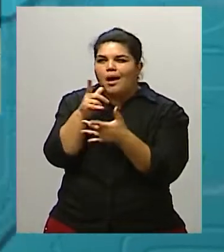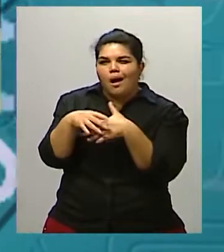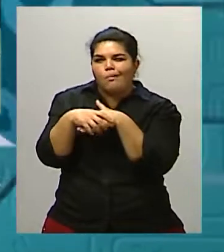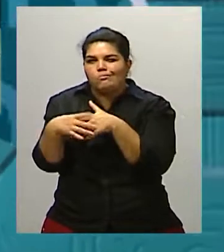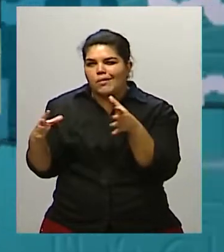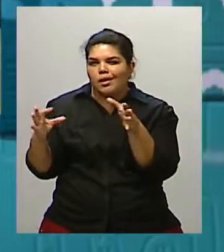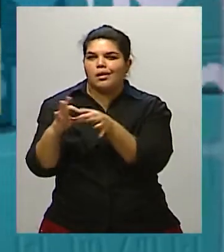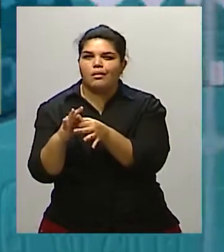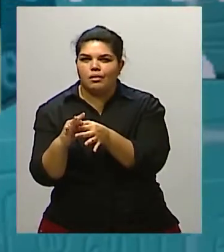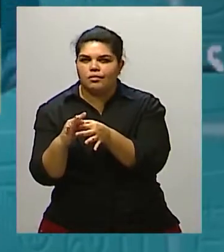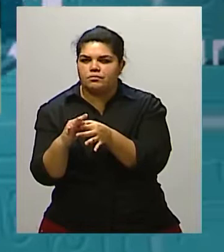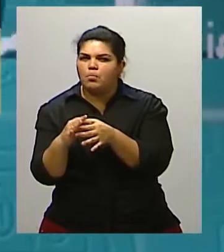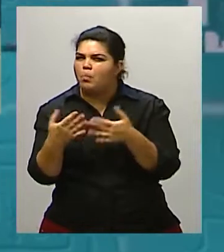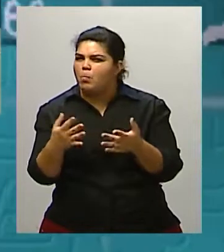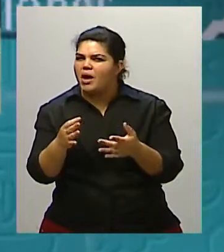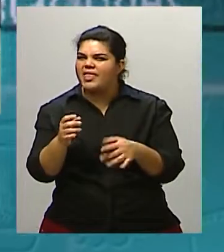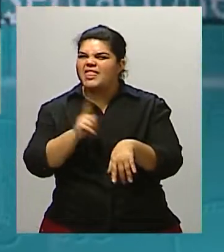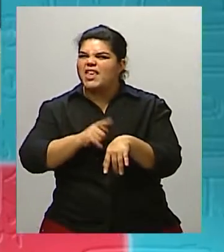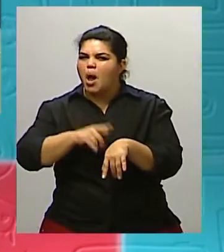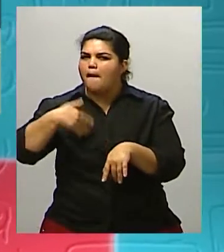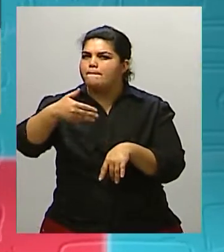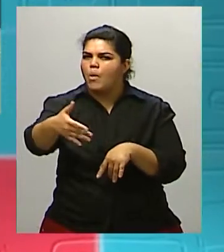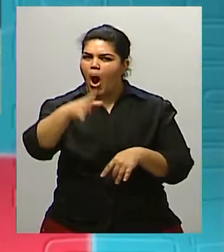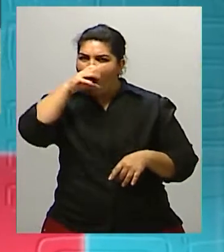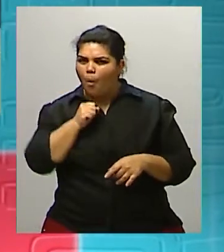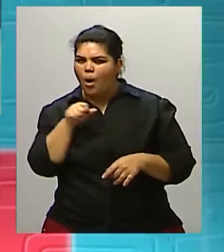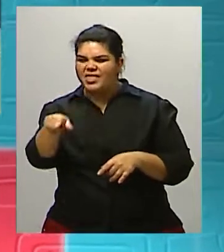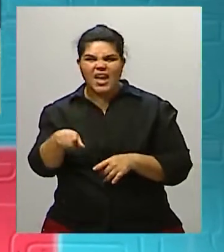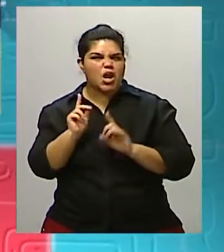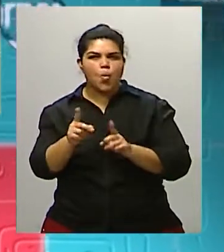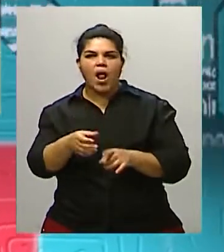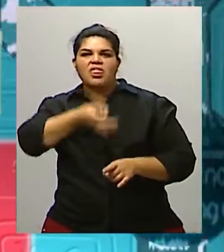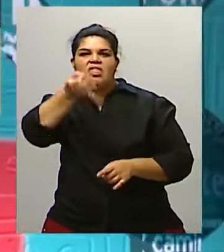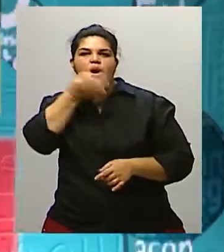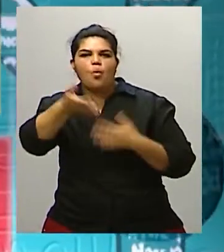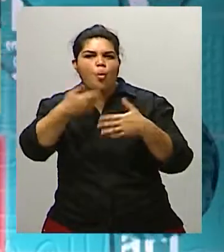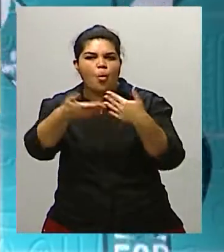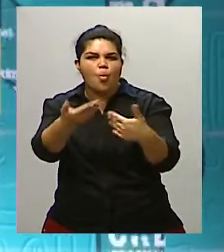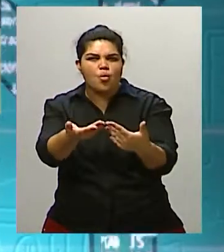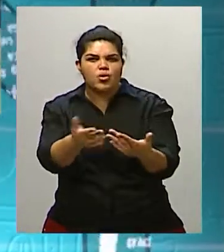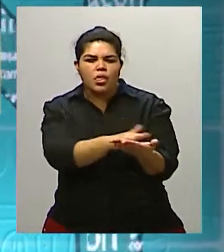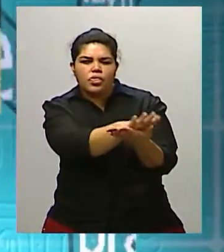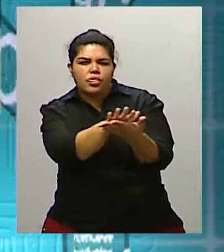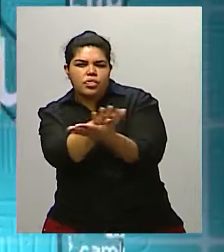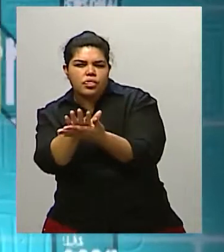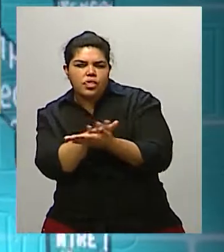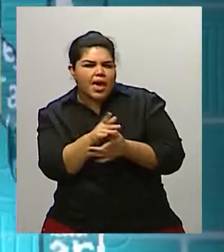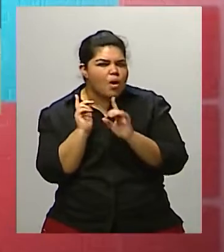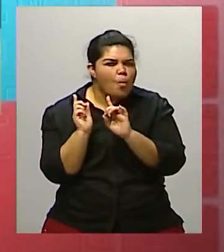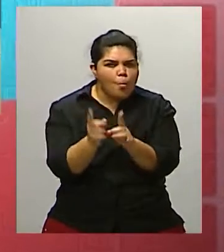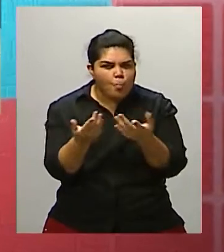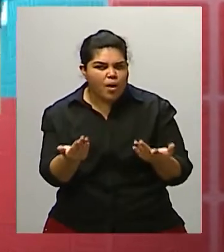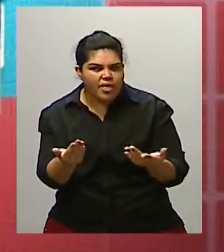Milei? Creería que no. Creería que no. La Argentina aparentemente